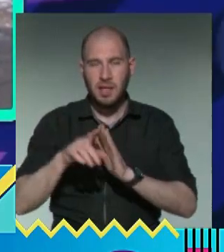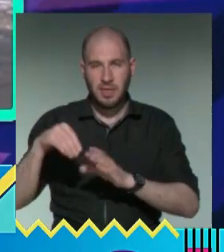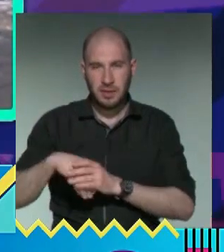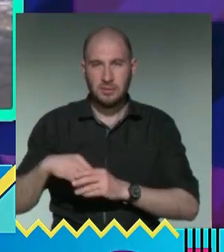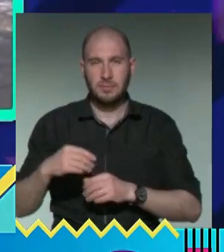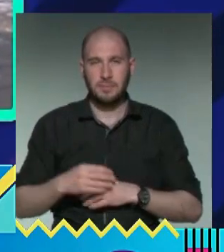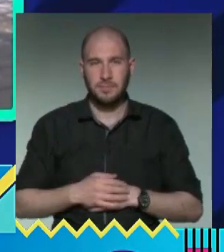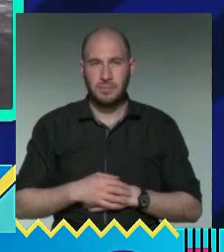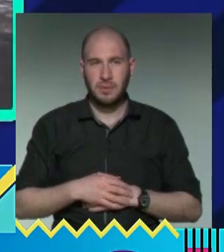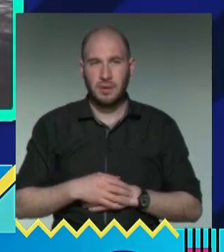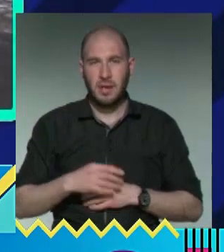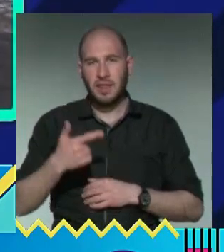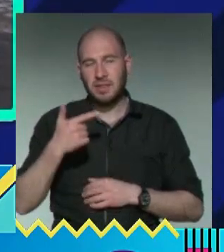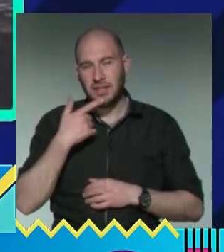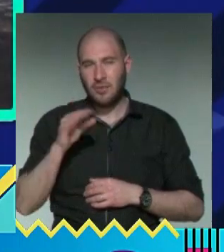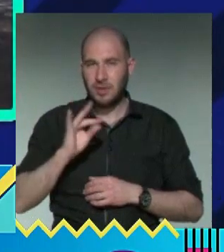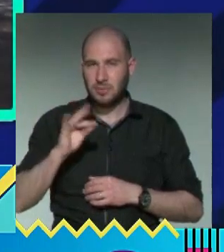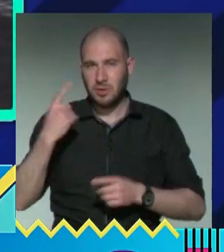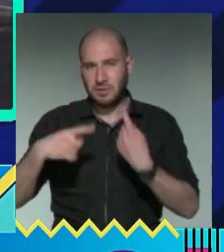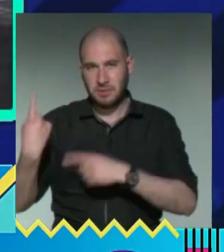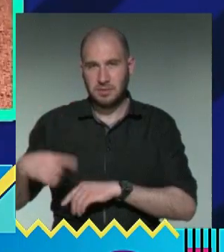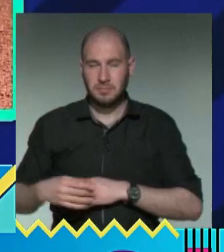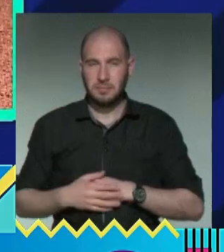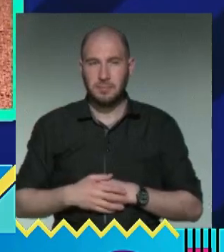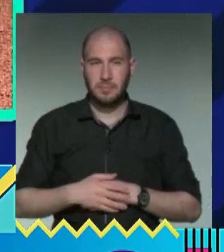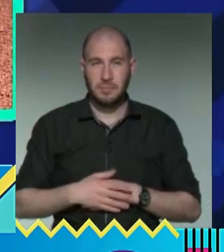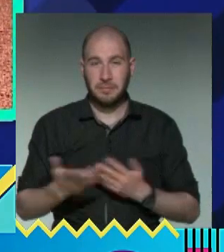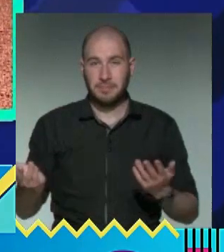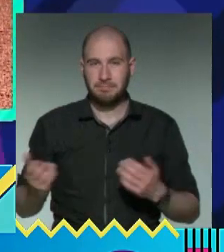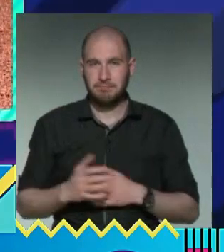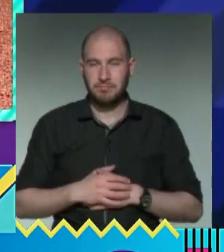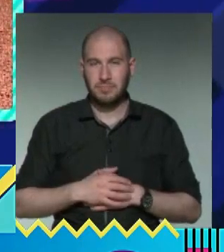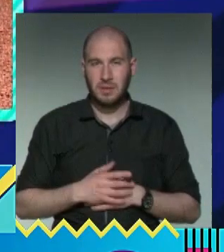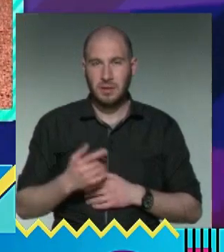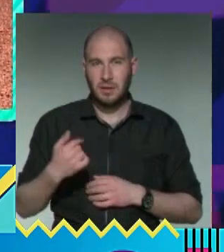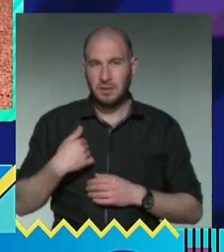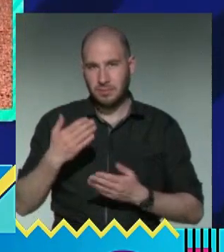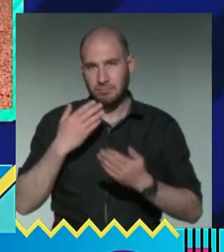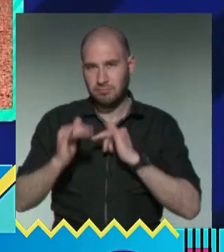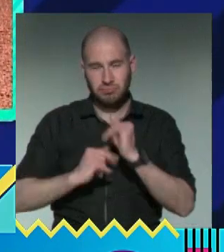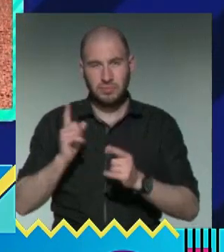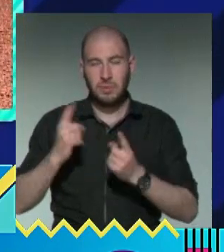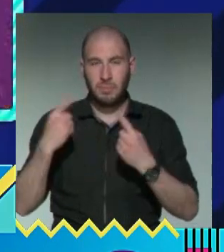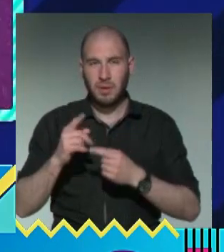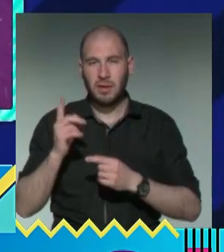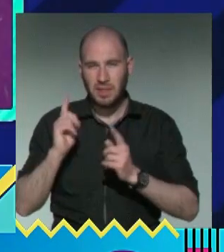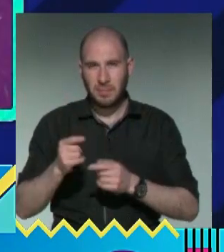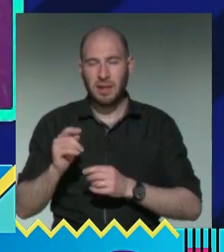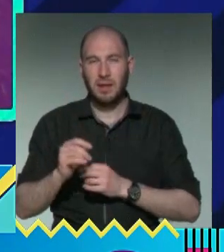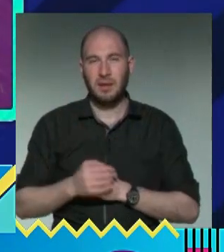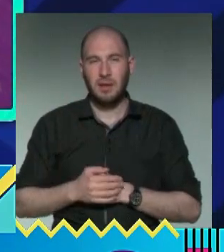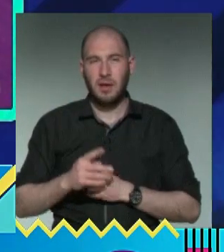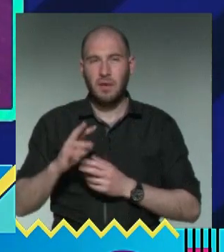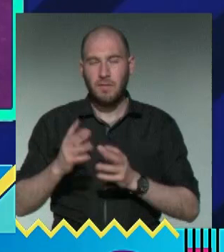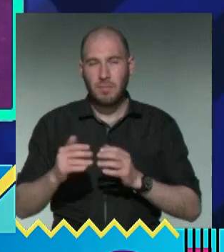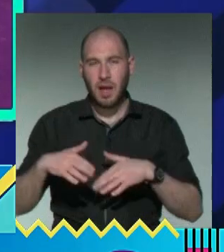de distintos legisladores, pero bueno, no me corresponde a mí hablar, pero sé que hay uno dando vueltas también para tener algún